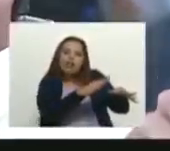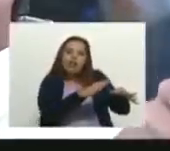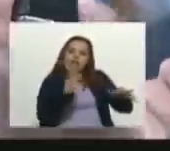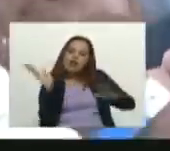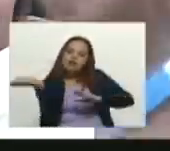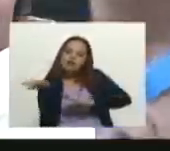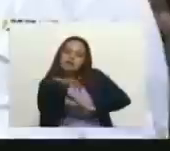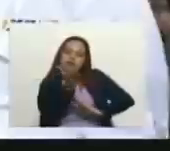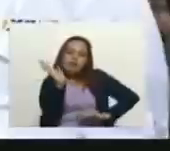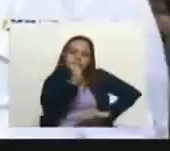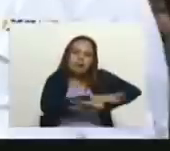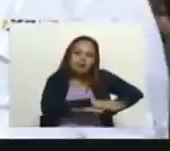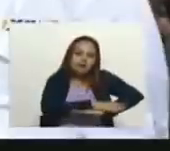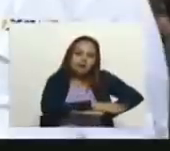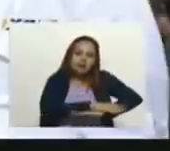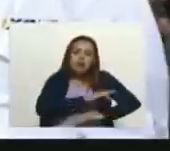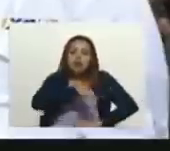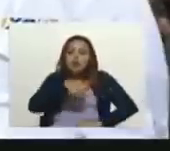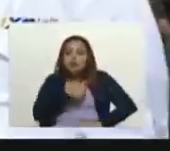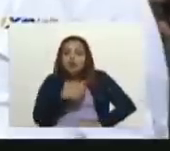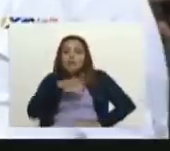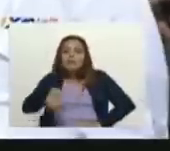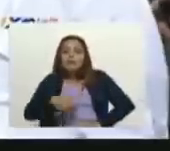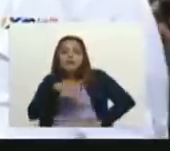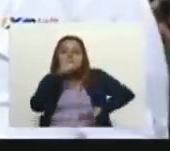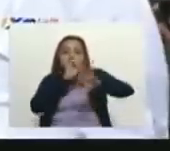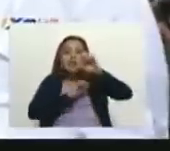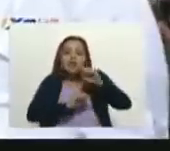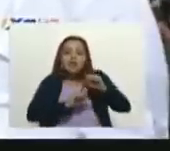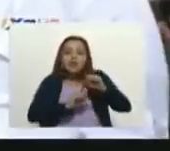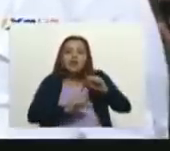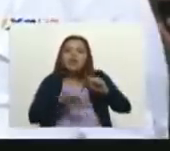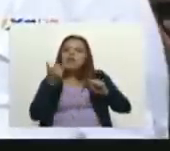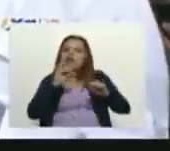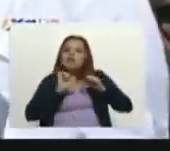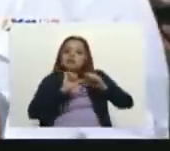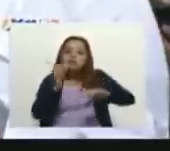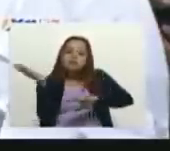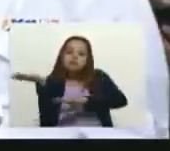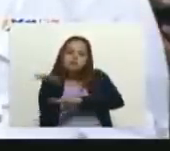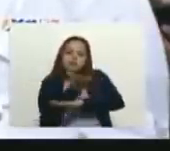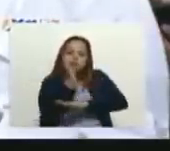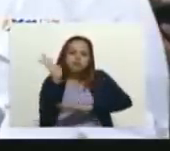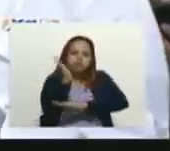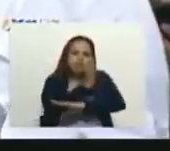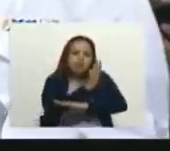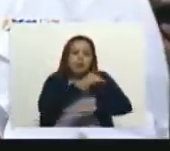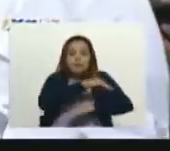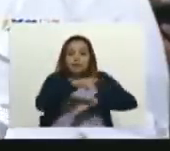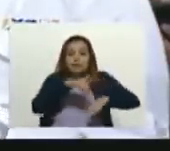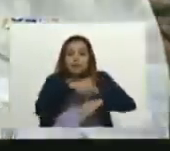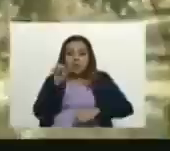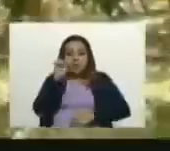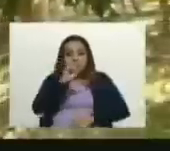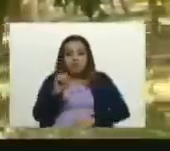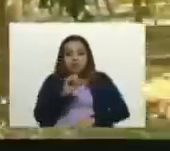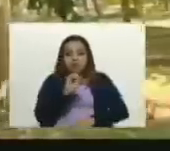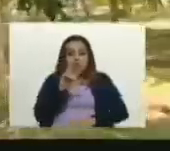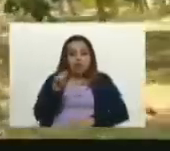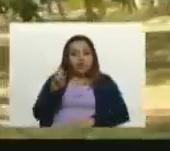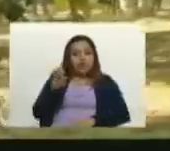plantas. Hemos logrado convivir con el virus y que la plantación siga produciendo. Cuando el ministro Castro Soteldo fue a Trujillo,